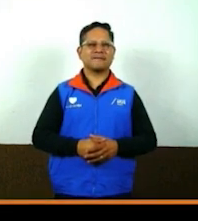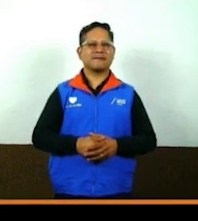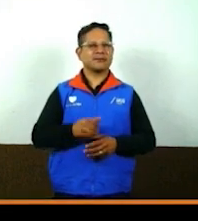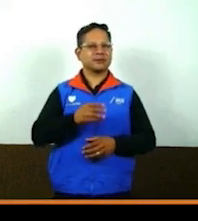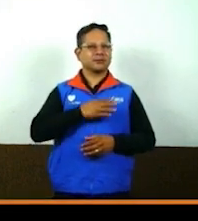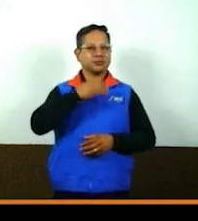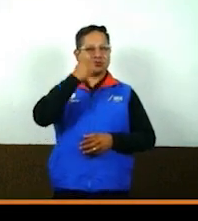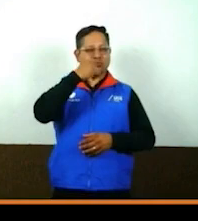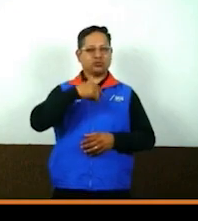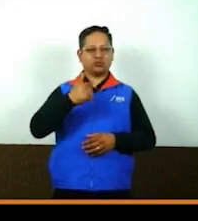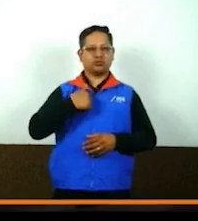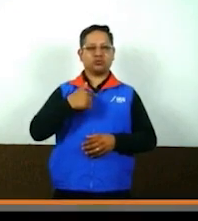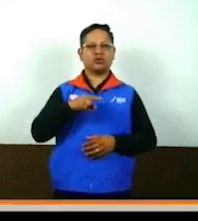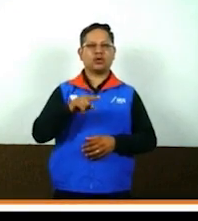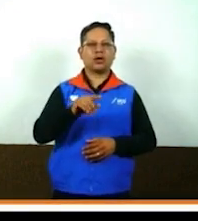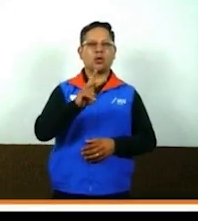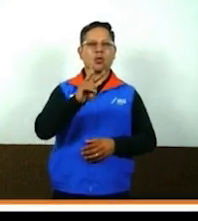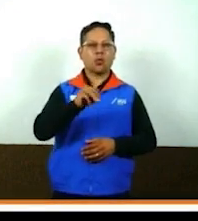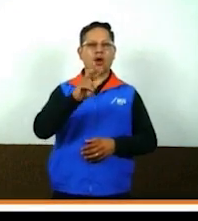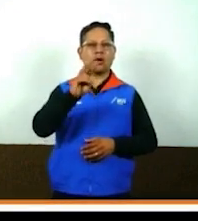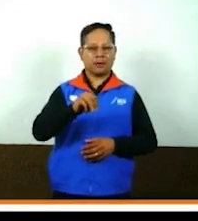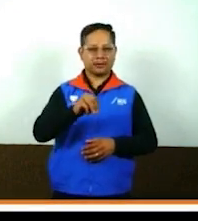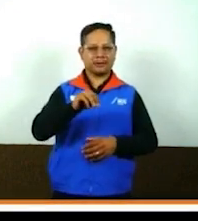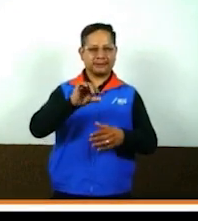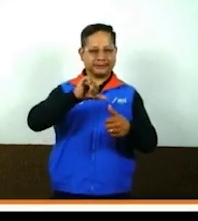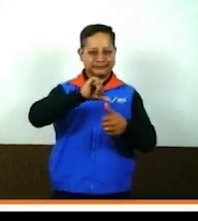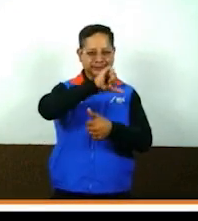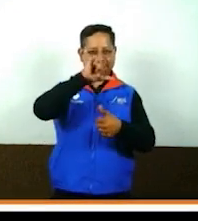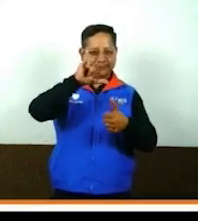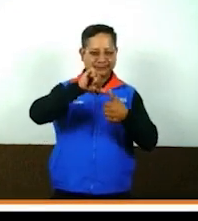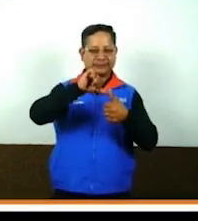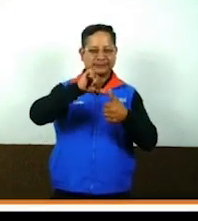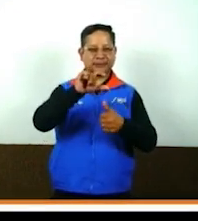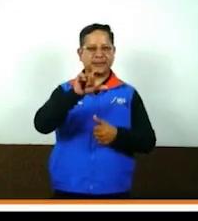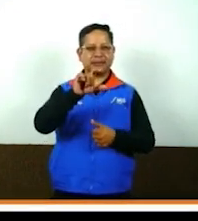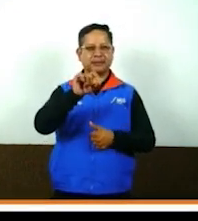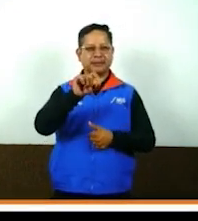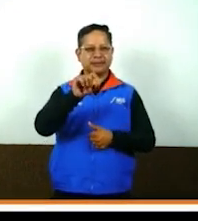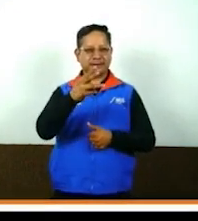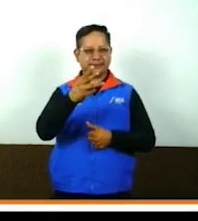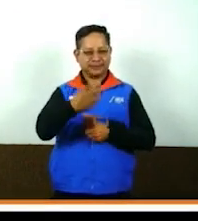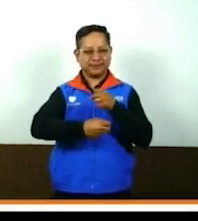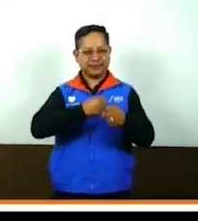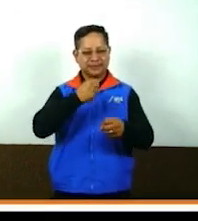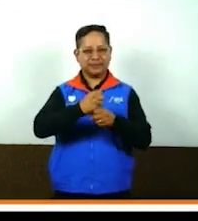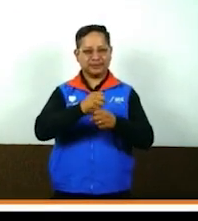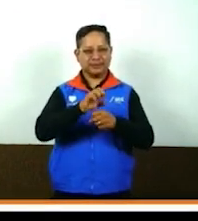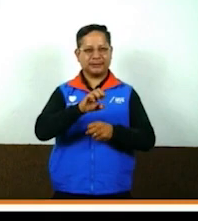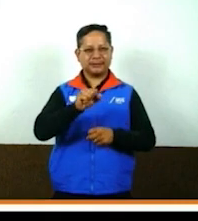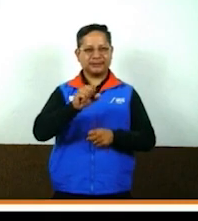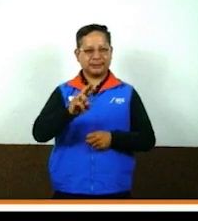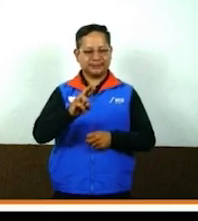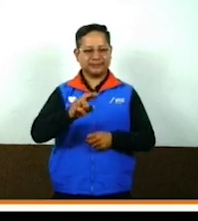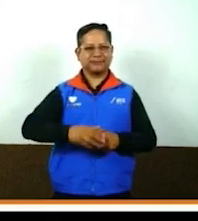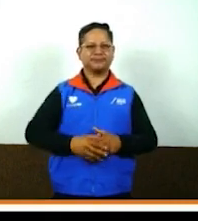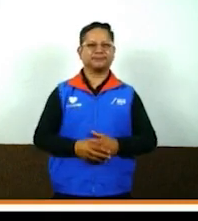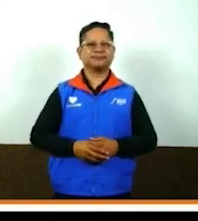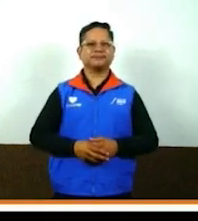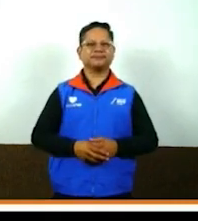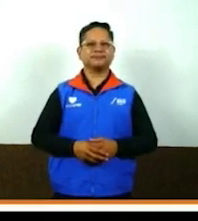Buenas noches, representando a Walmart de México, Centroamérica, 23 años, siendo una empresa socialmente responsable.